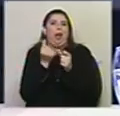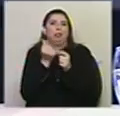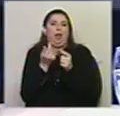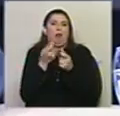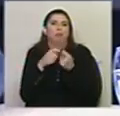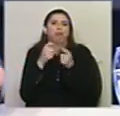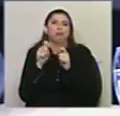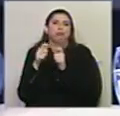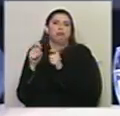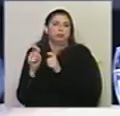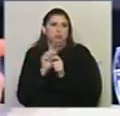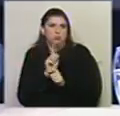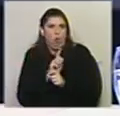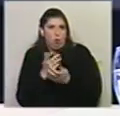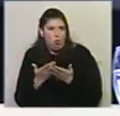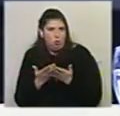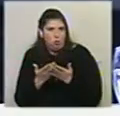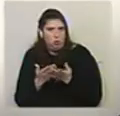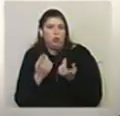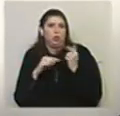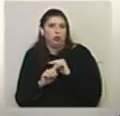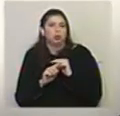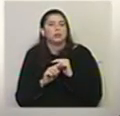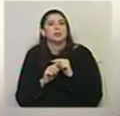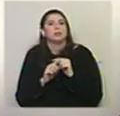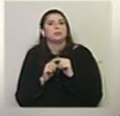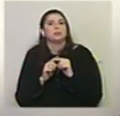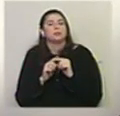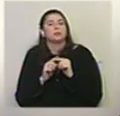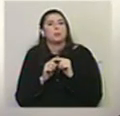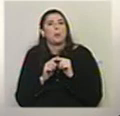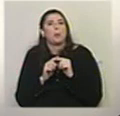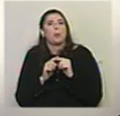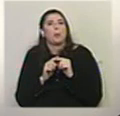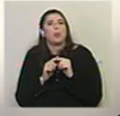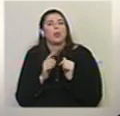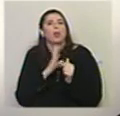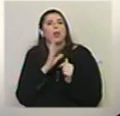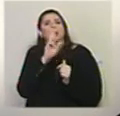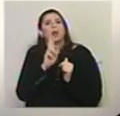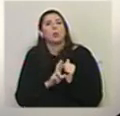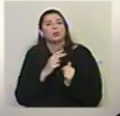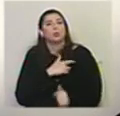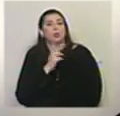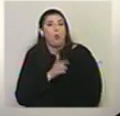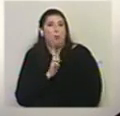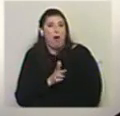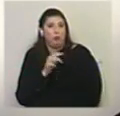es dinero que sale de algún lugar y que se deja de usar en otra cosa. Hay los recursos humanos que se forman